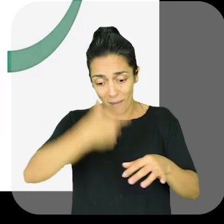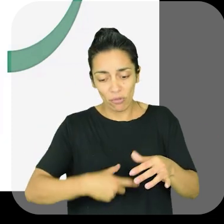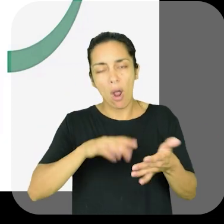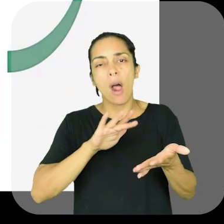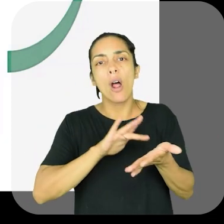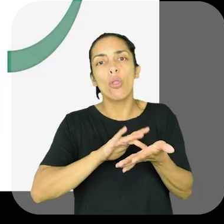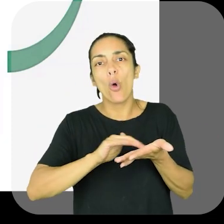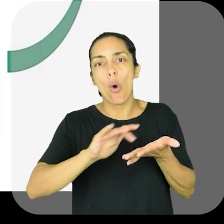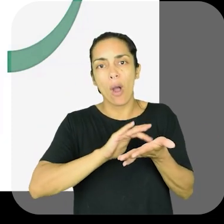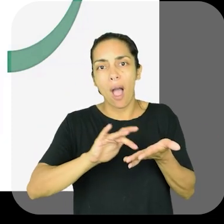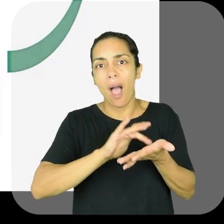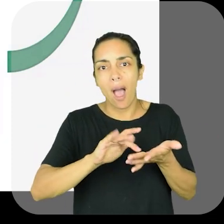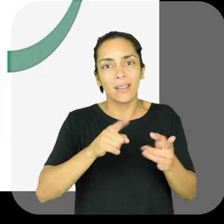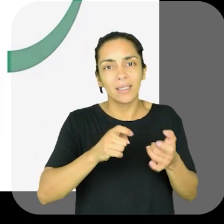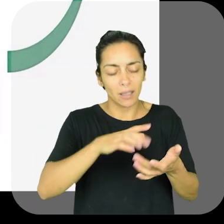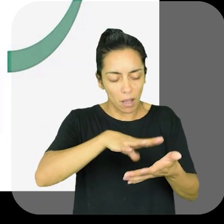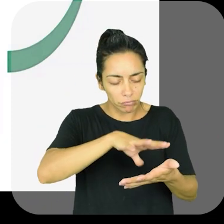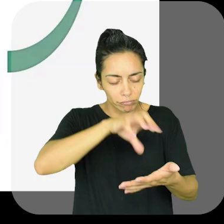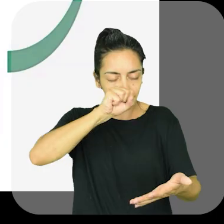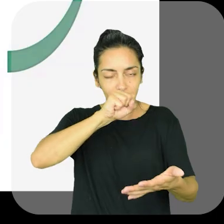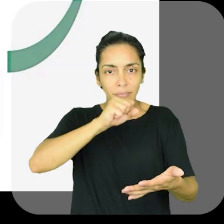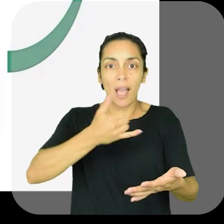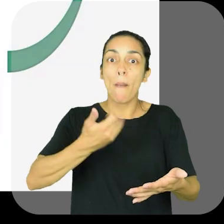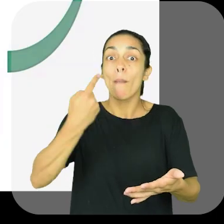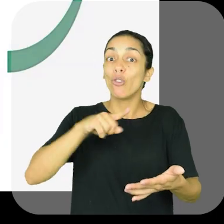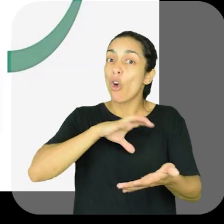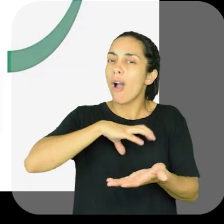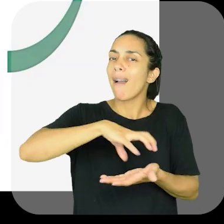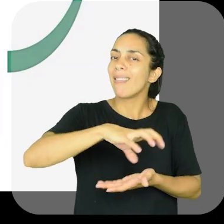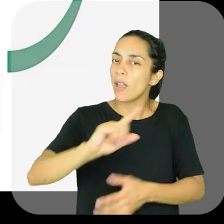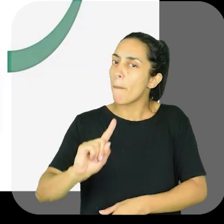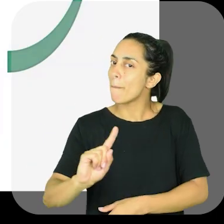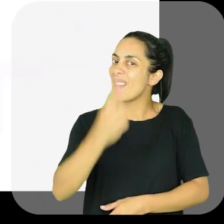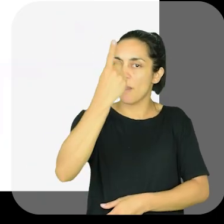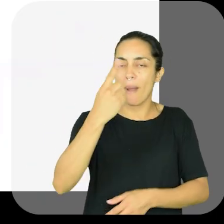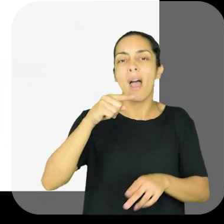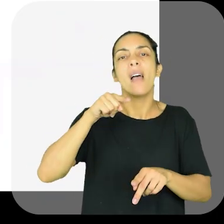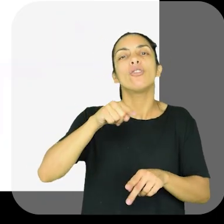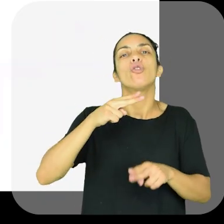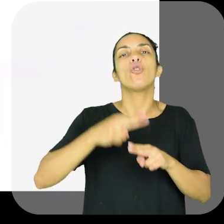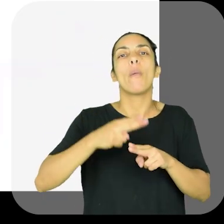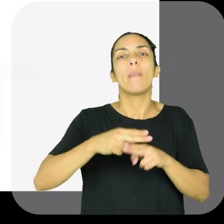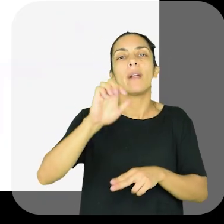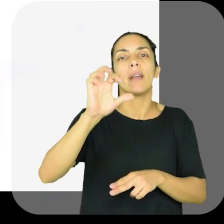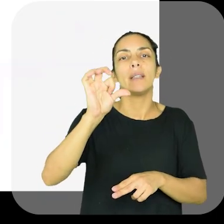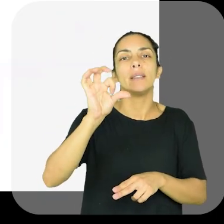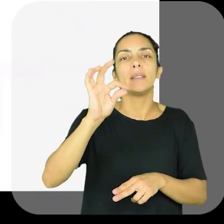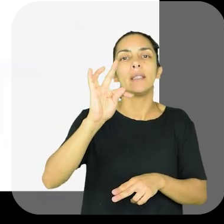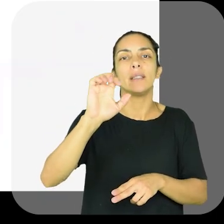quiso mostrar el compositor. Entonces, por eso una categoría central es la estética relacional en este